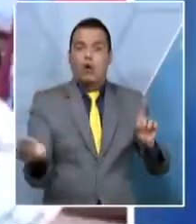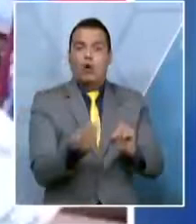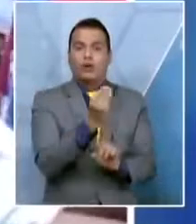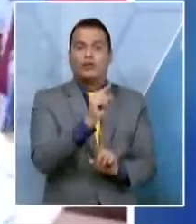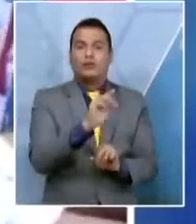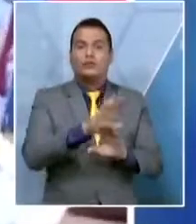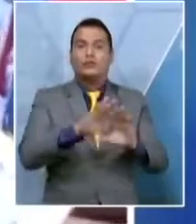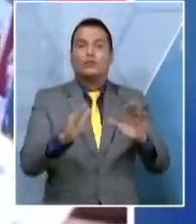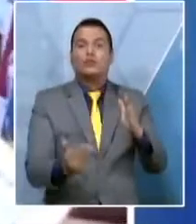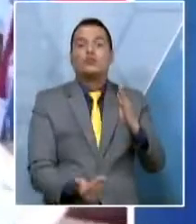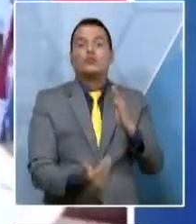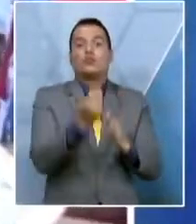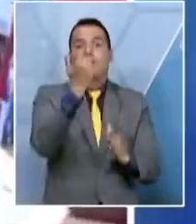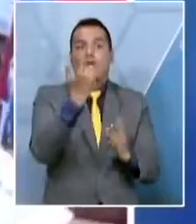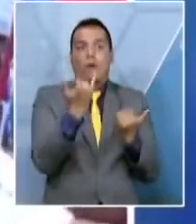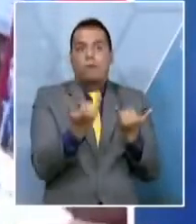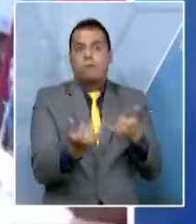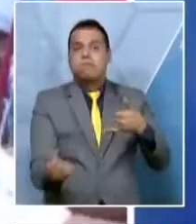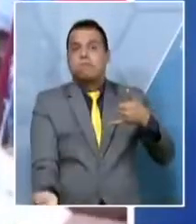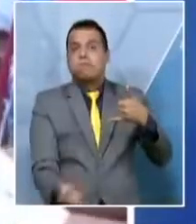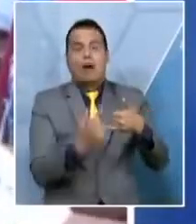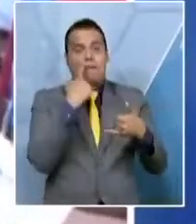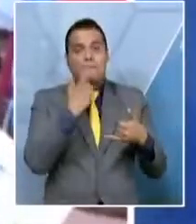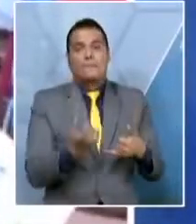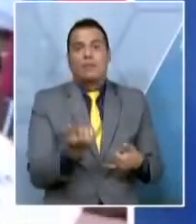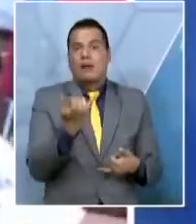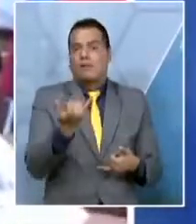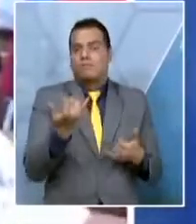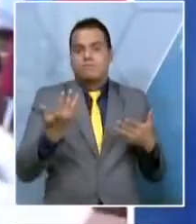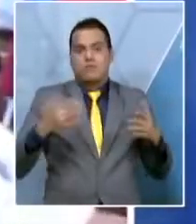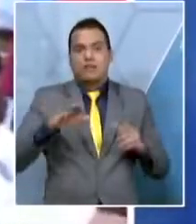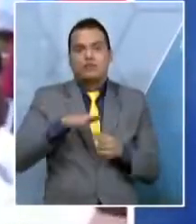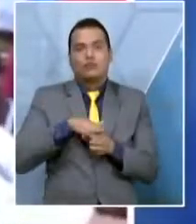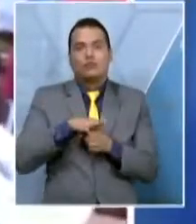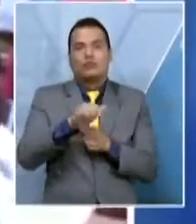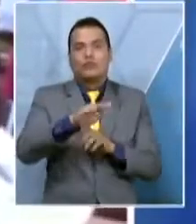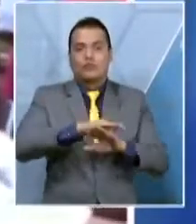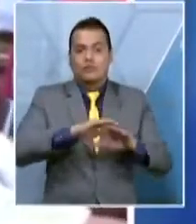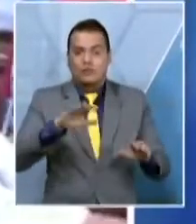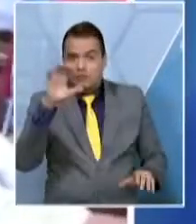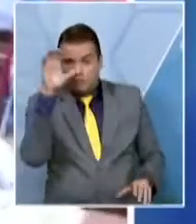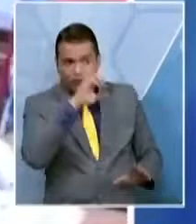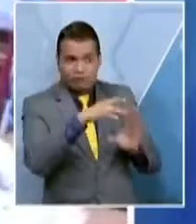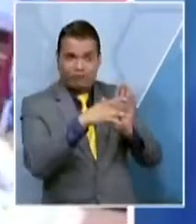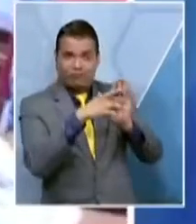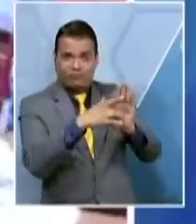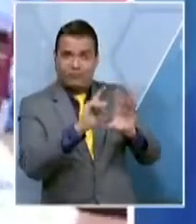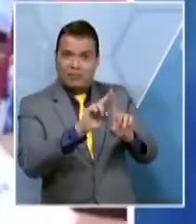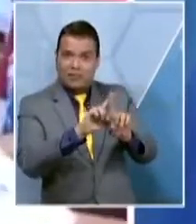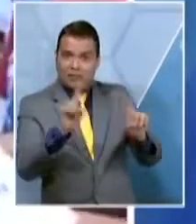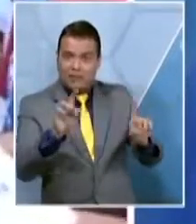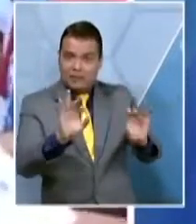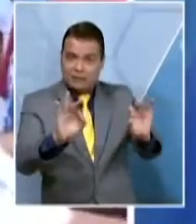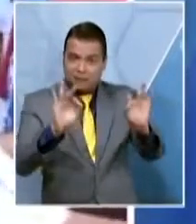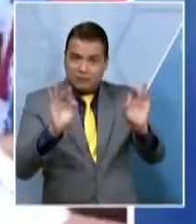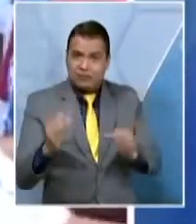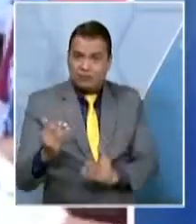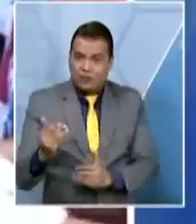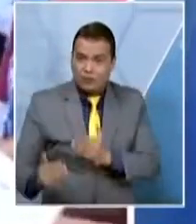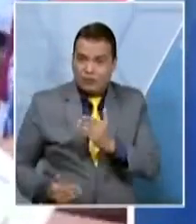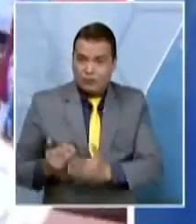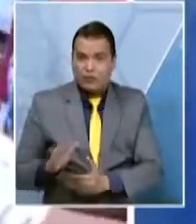sentimos complacidos de estar acá y darnos cuenta de que le podemos mostrar una cara muy, muy especial al